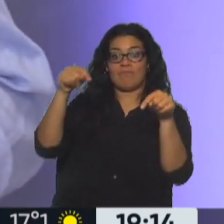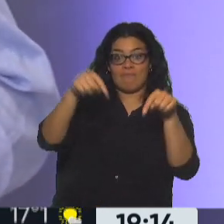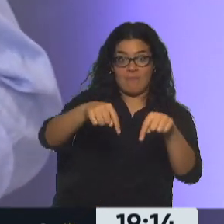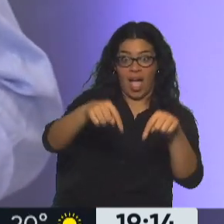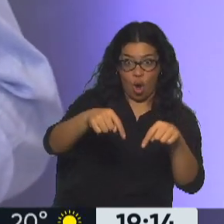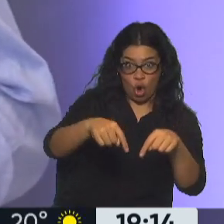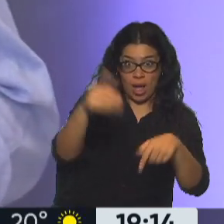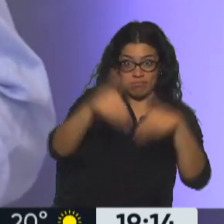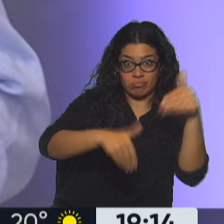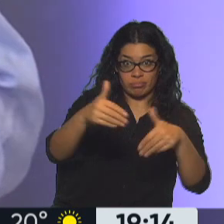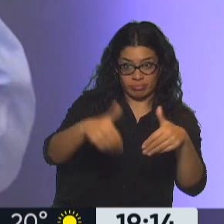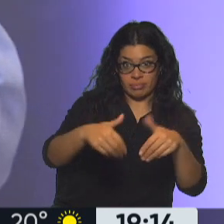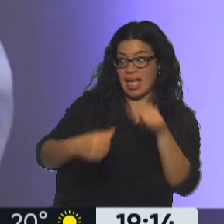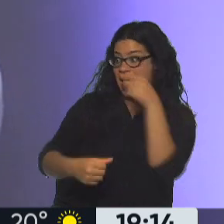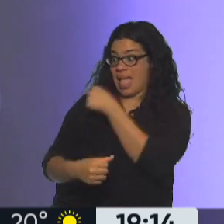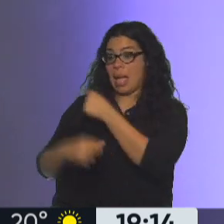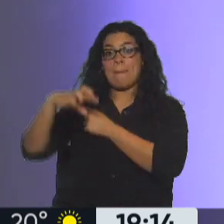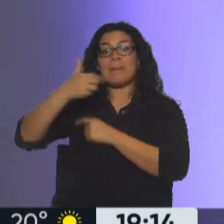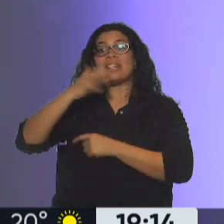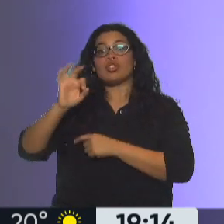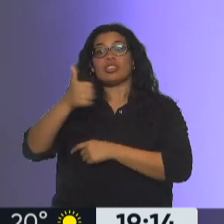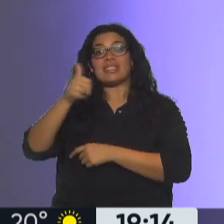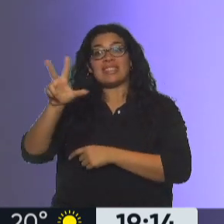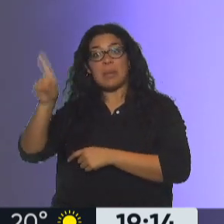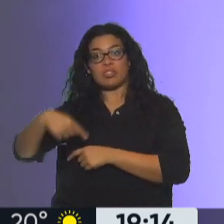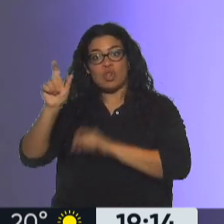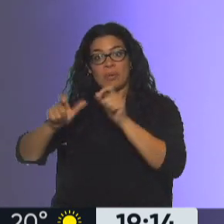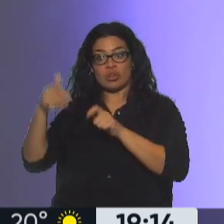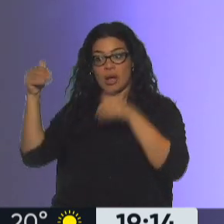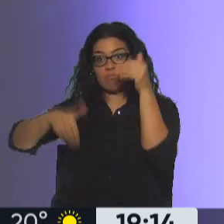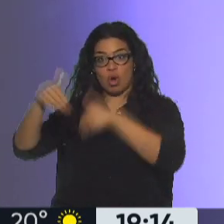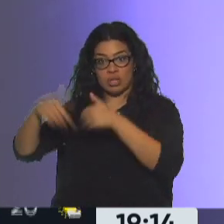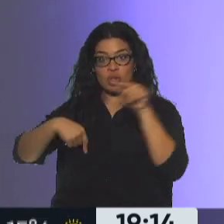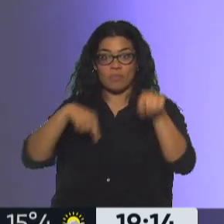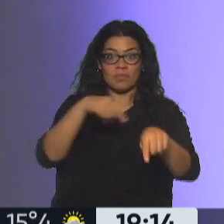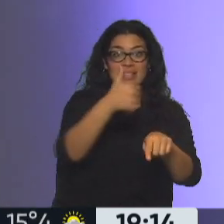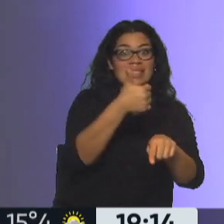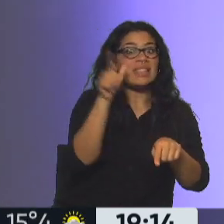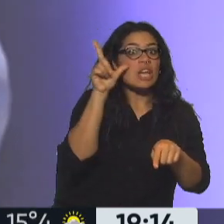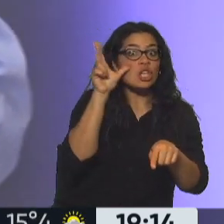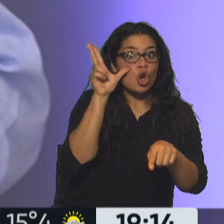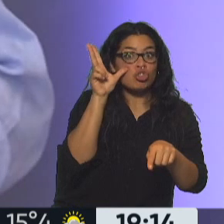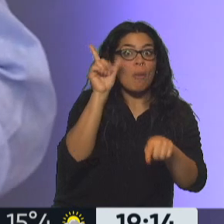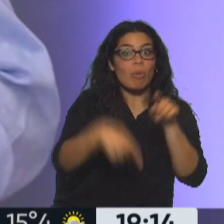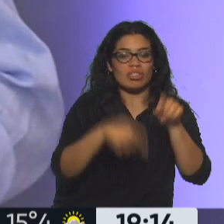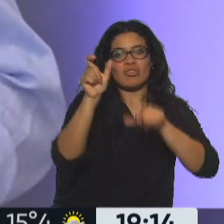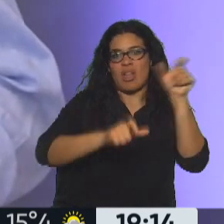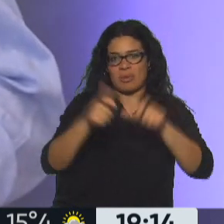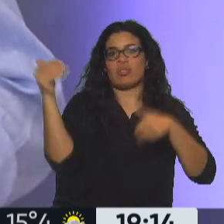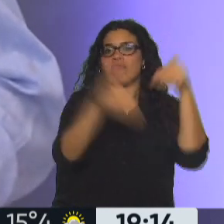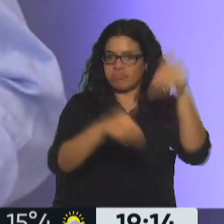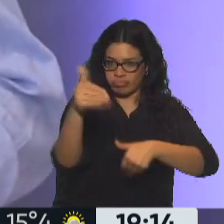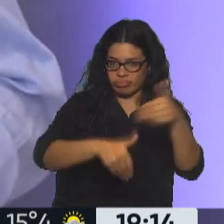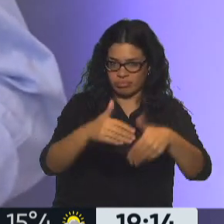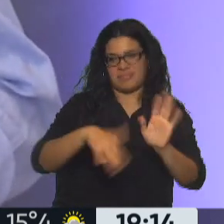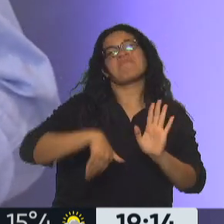el 63%, aquí vamos a tener una que está en el orden del 68%, es decir, un 5%